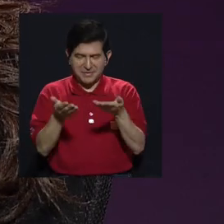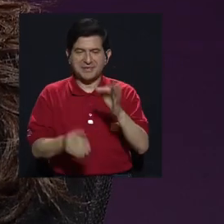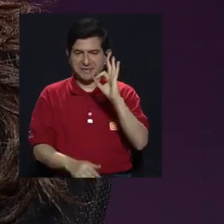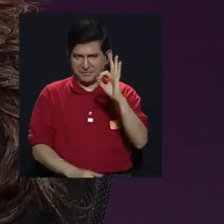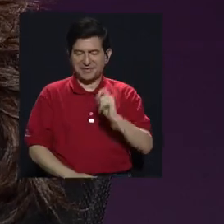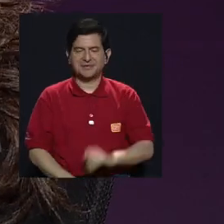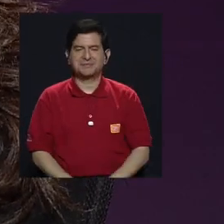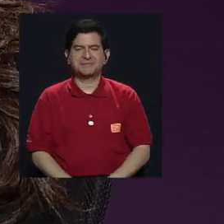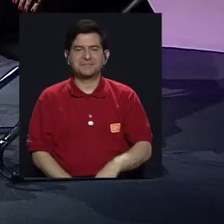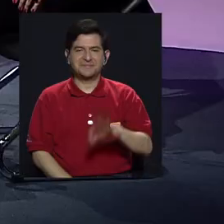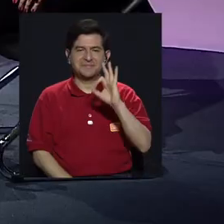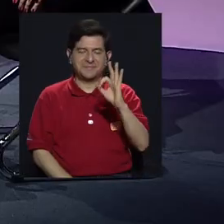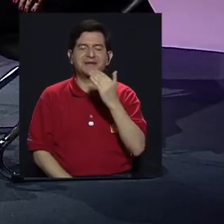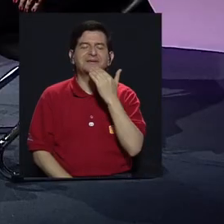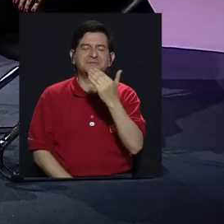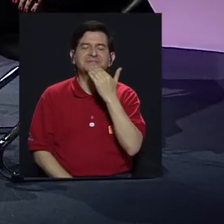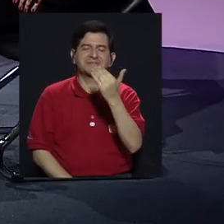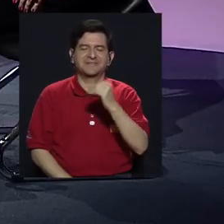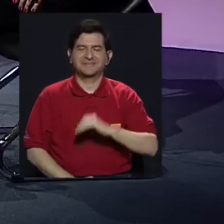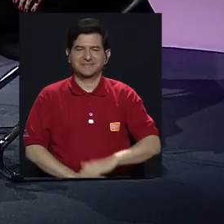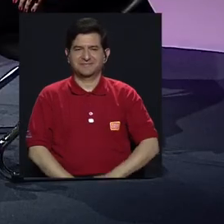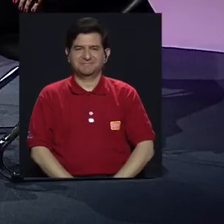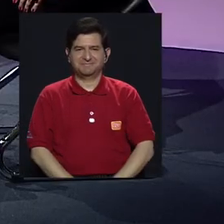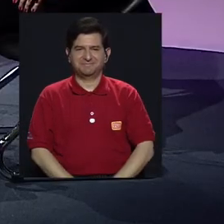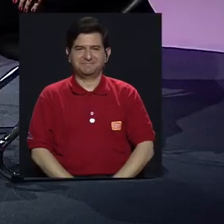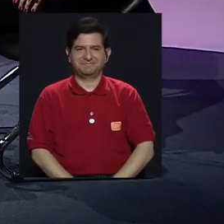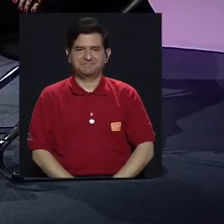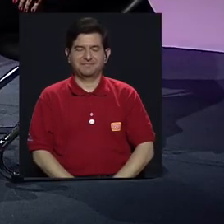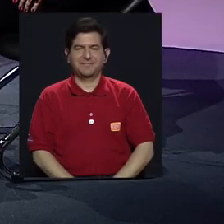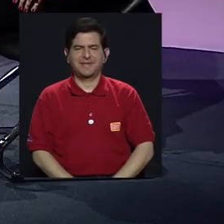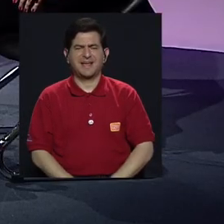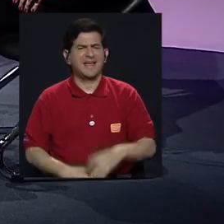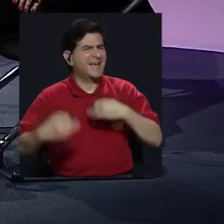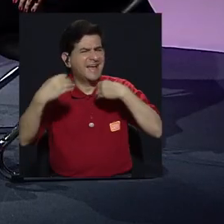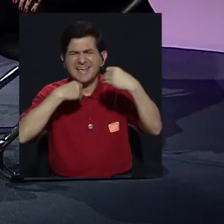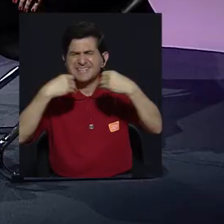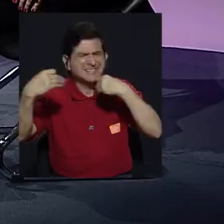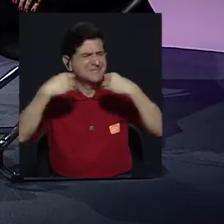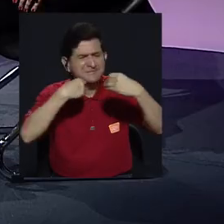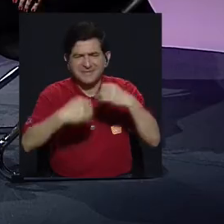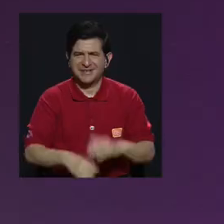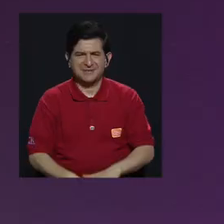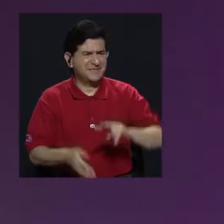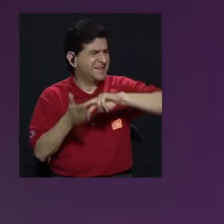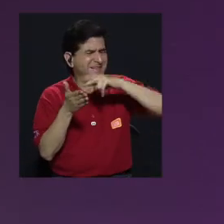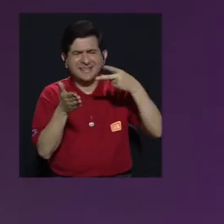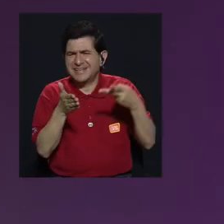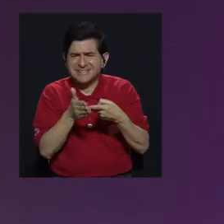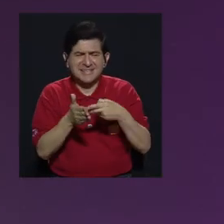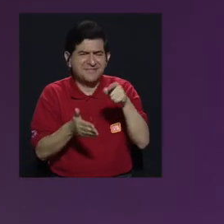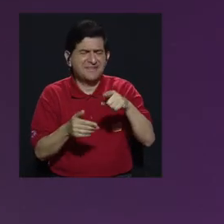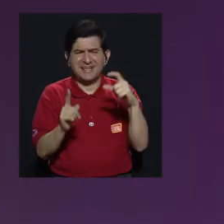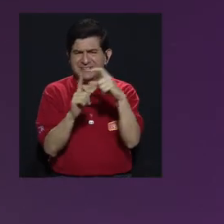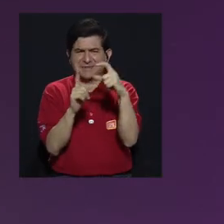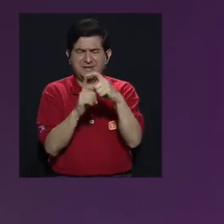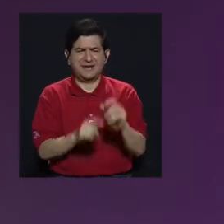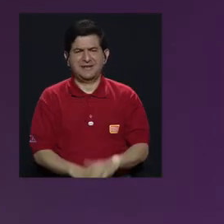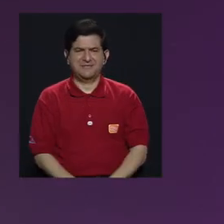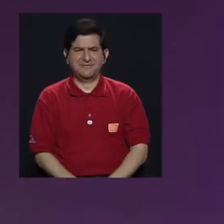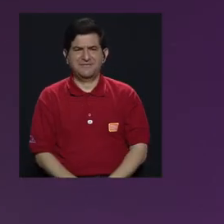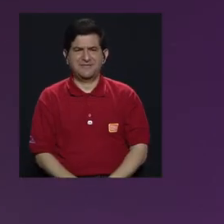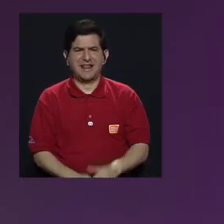¿cómo están? Muy bien, muchas gracias. Gracias. Bueno, quiero que me expliquen un poco qué es esto, este